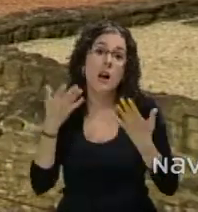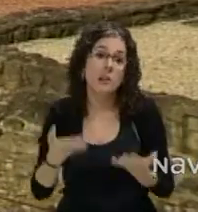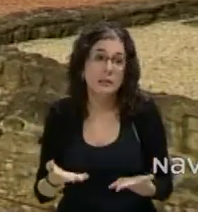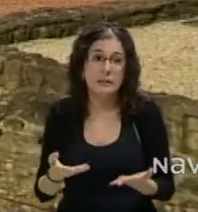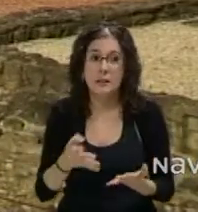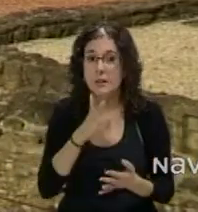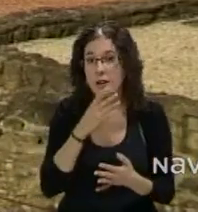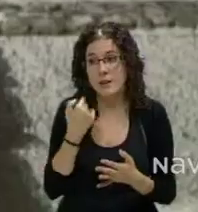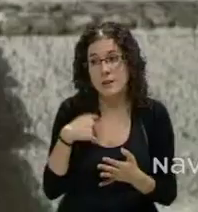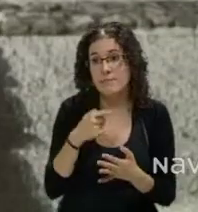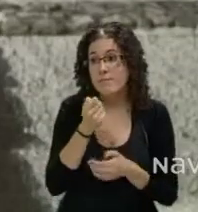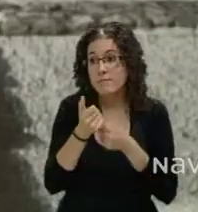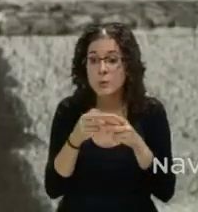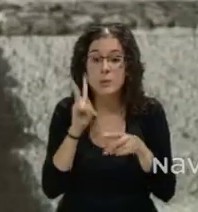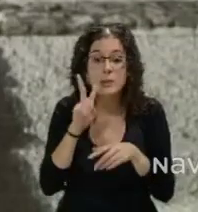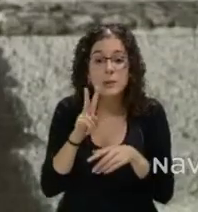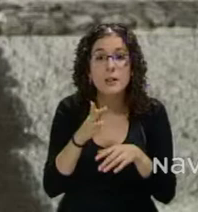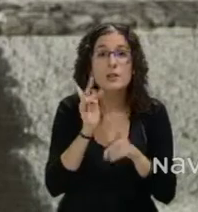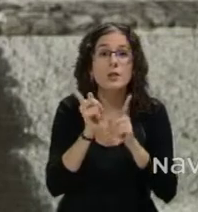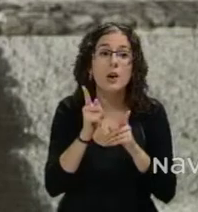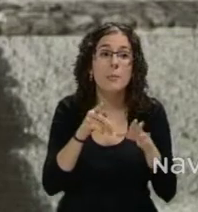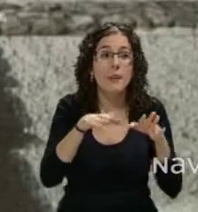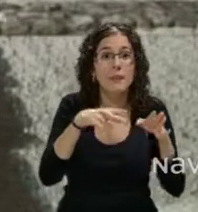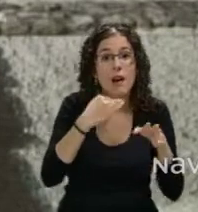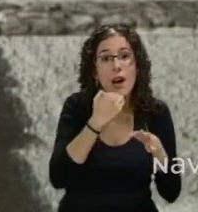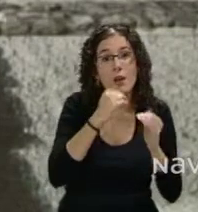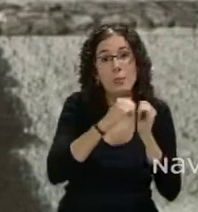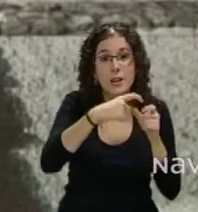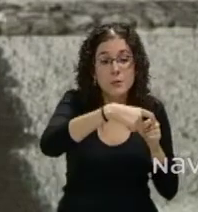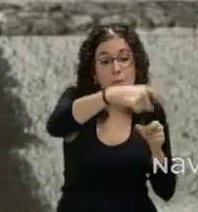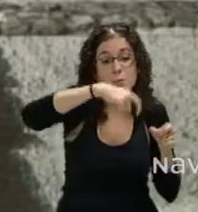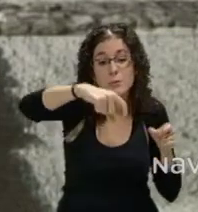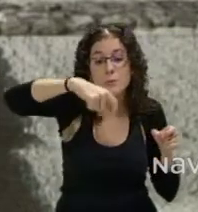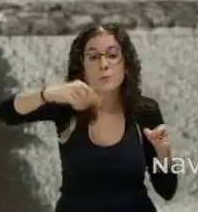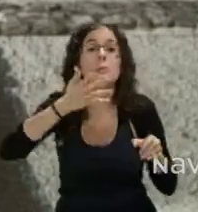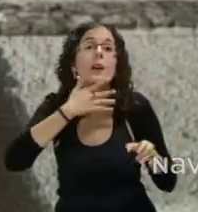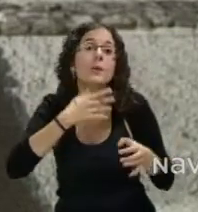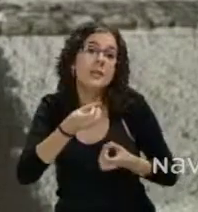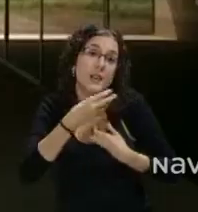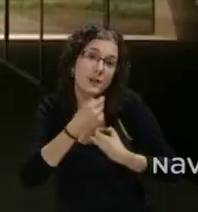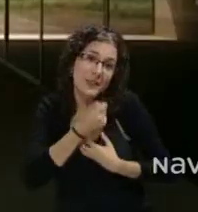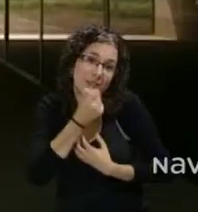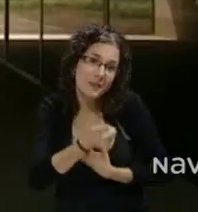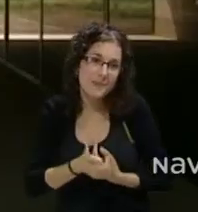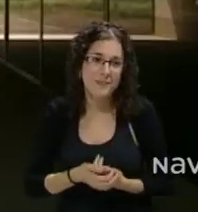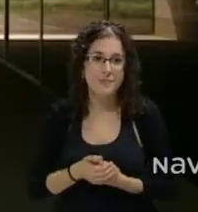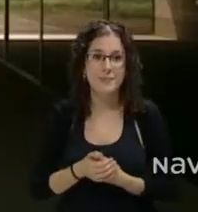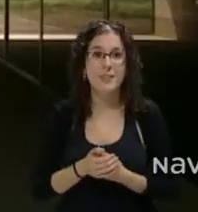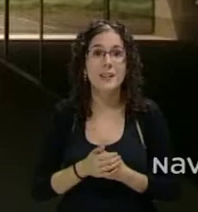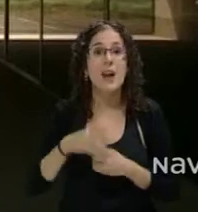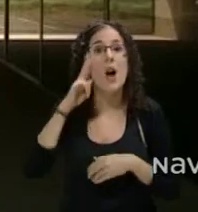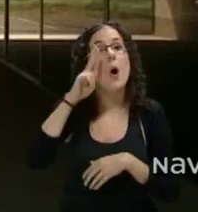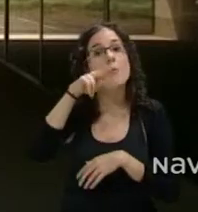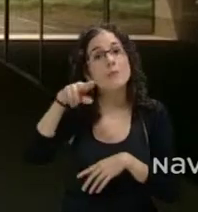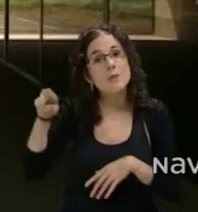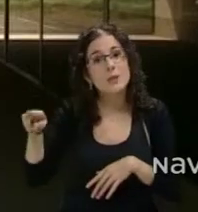nos susurra páginas de nuestro pasado y que espera ser conocido por todos. El museo que flanquea la entrada al